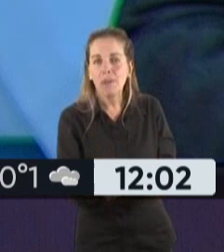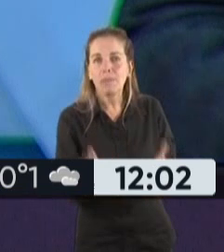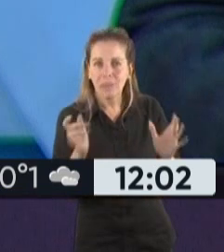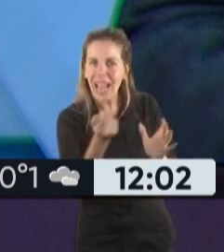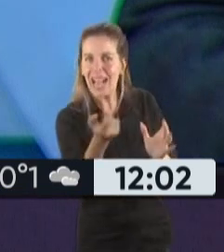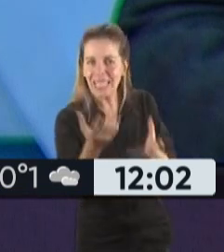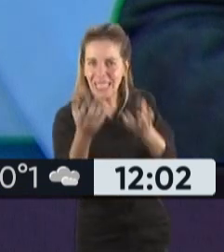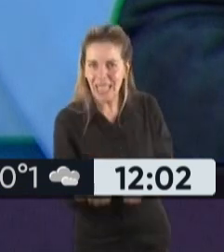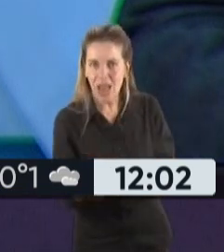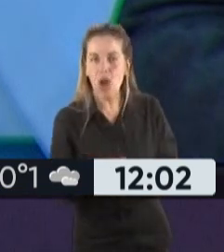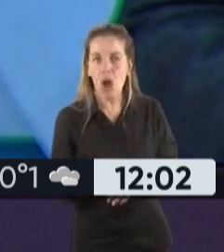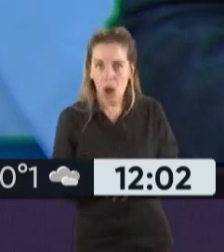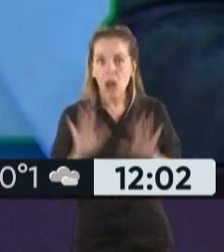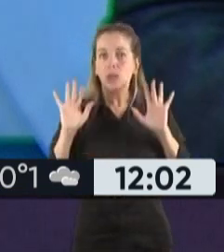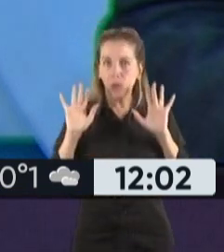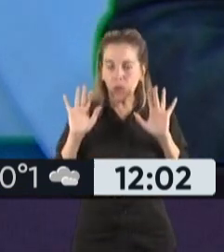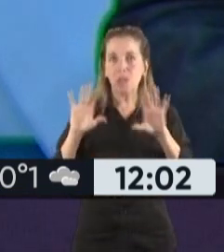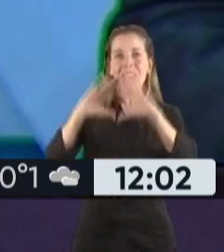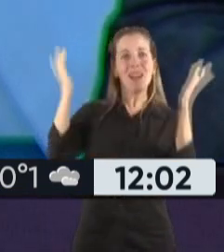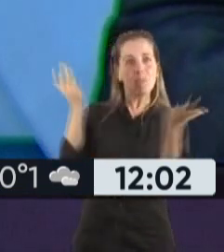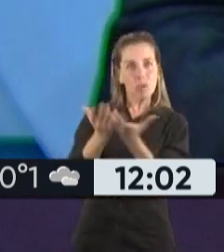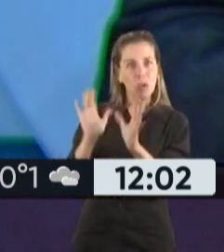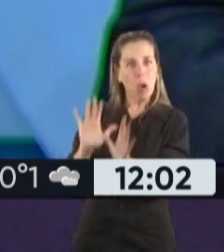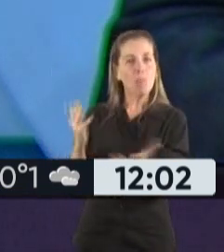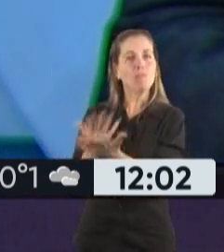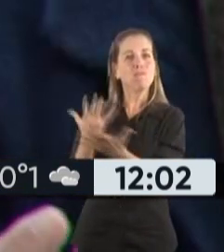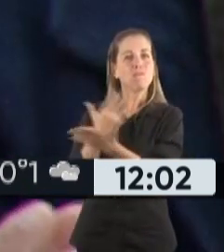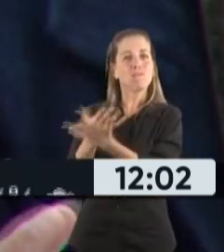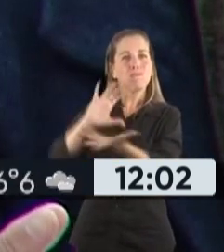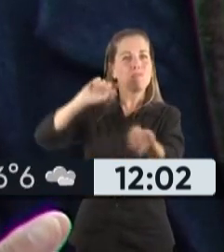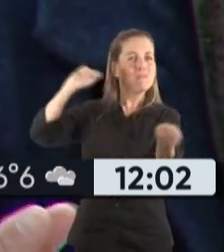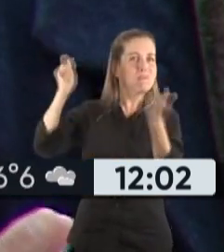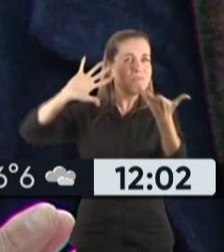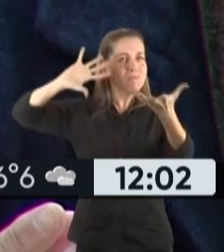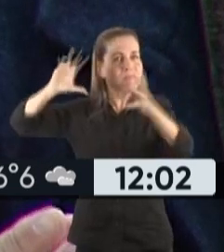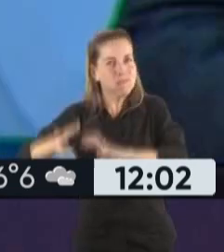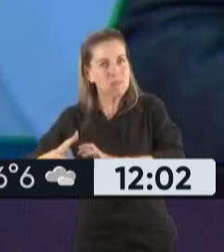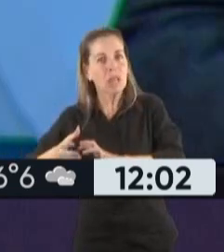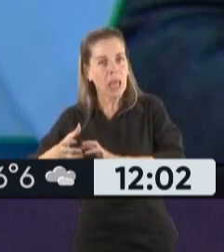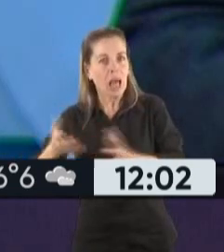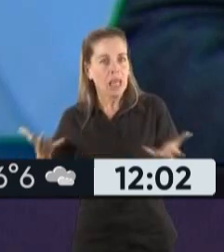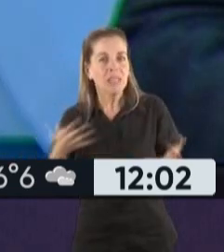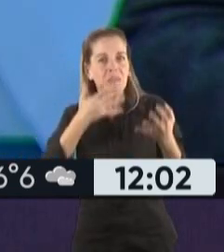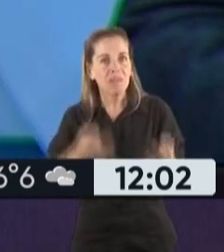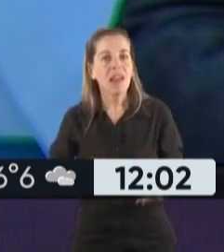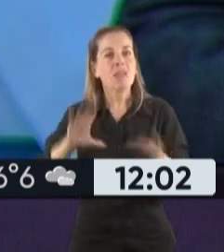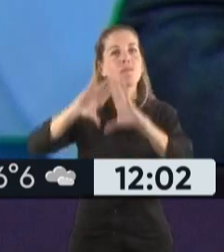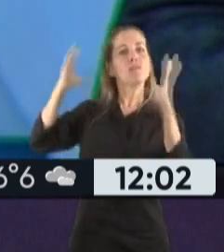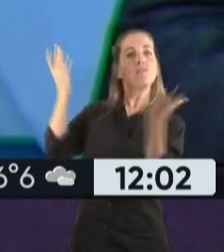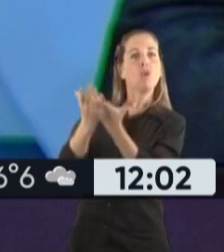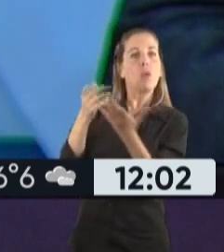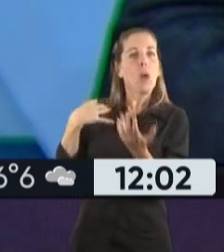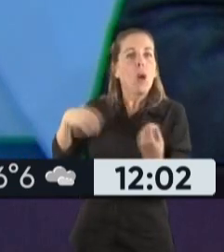Evidentemente el mundo lo hemos maltratado en exceso. Y evidentemente el mundo tiene que enfrentar